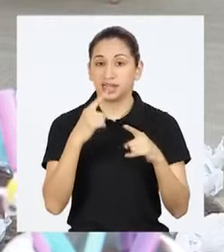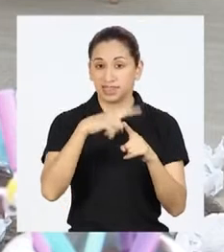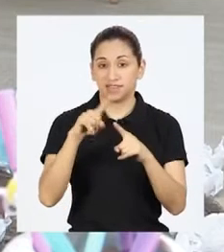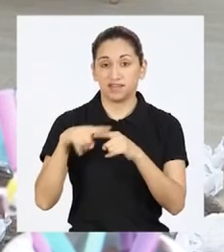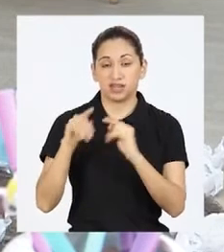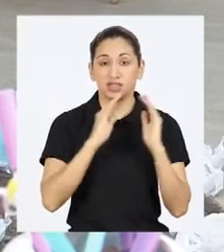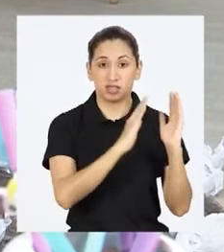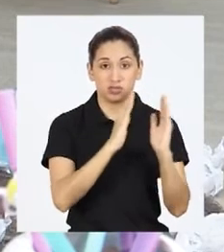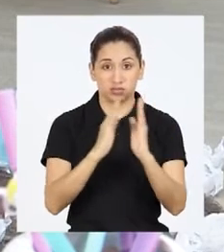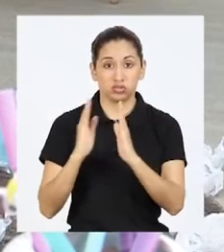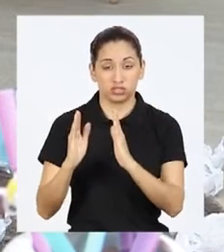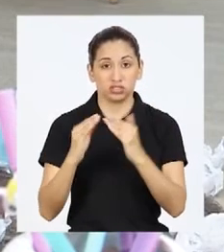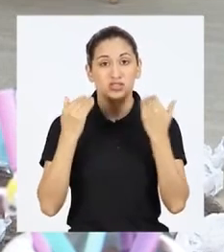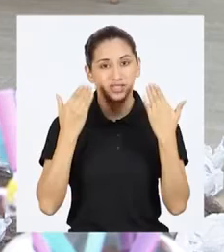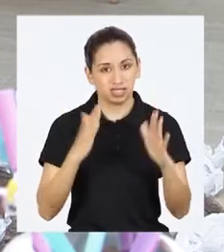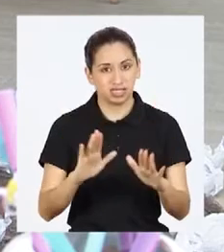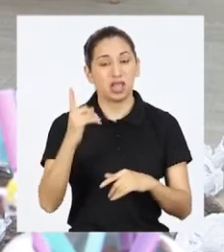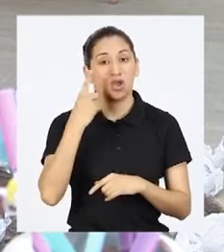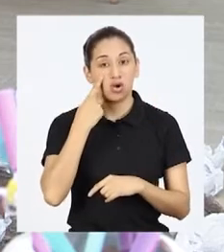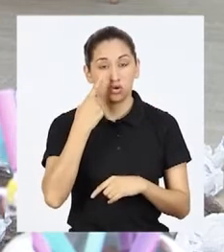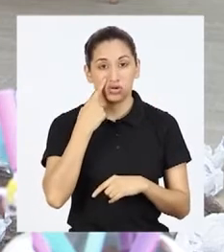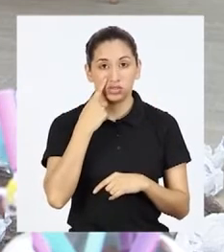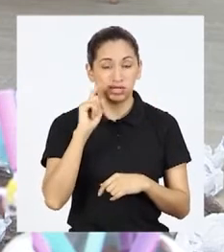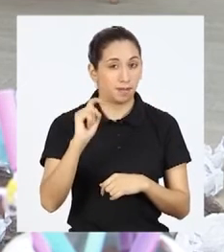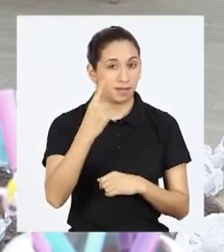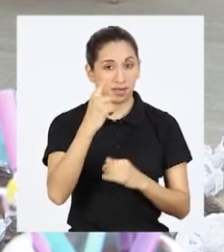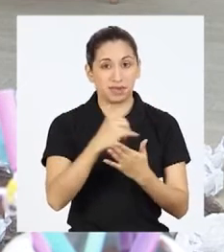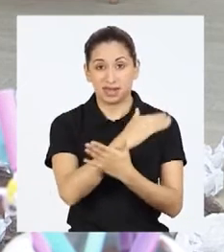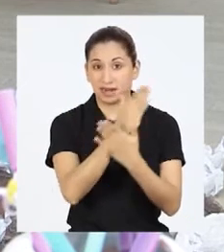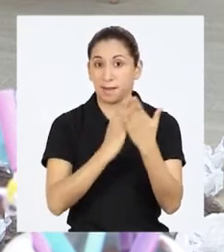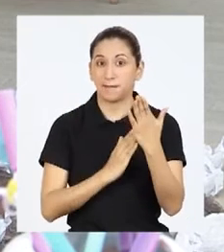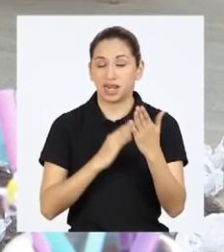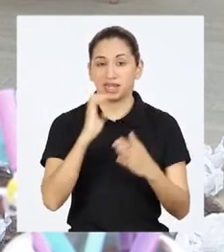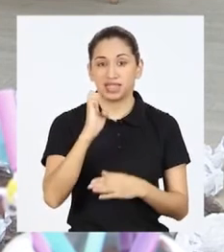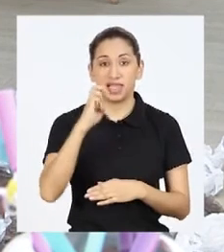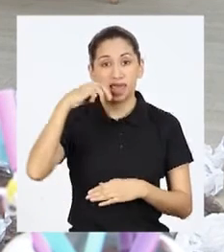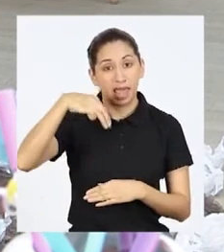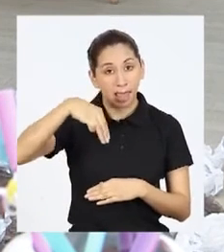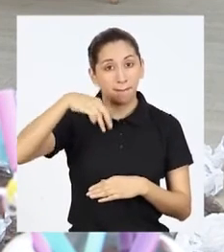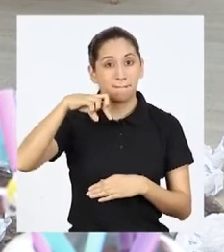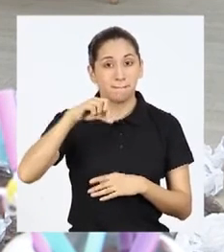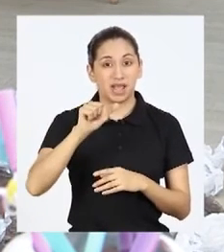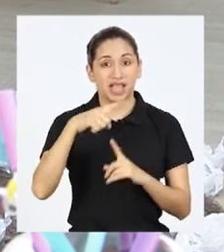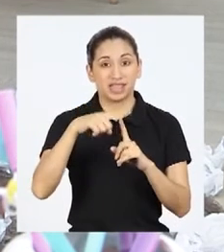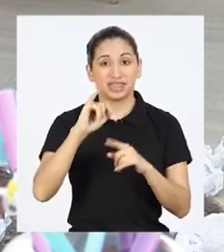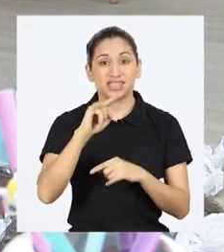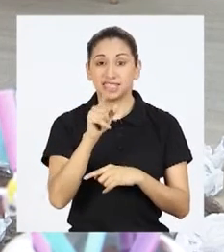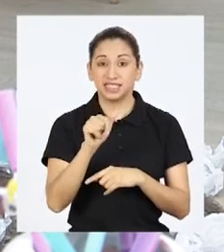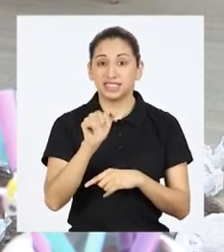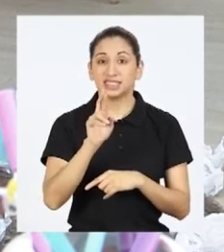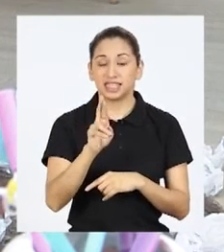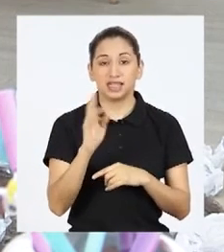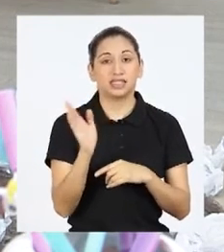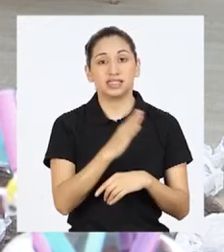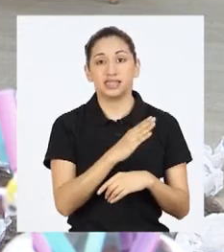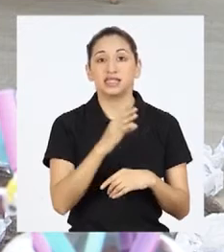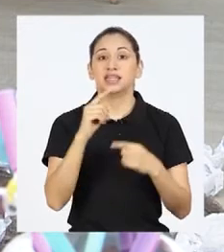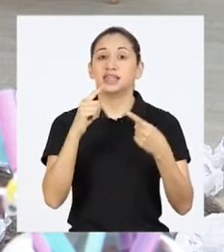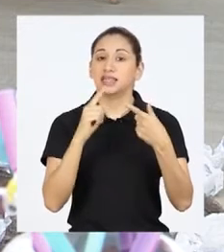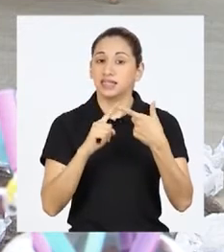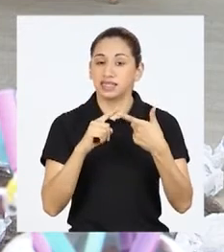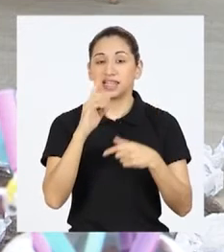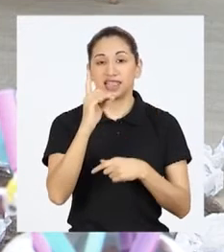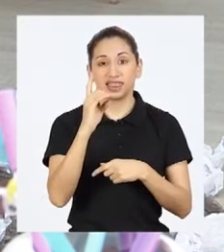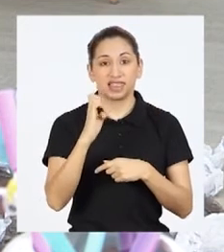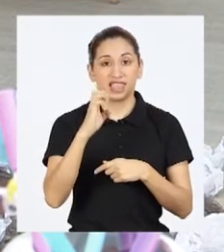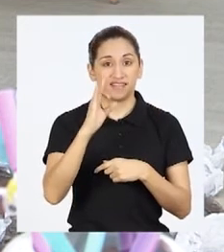Yamile. Ya conocemos la fase empatizar y la fase definir.